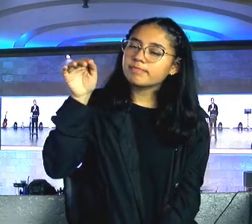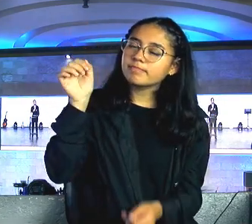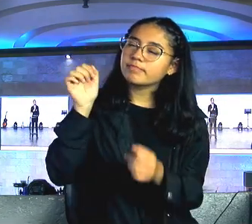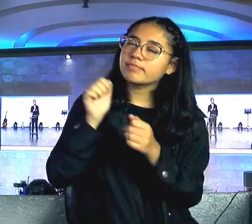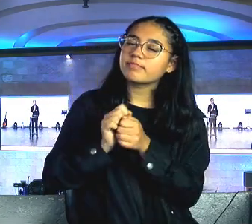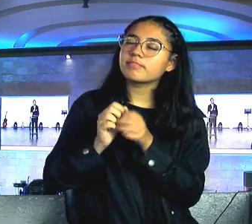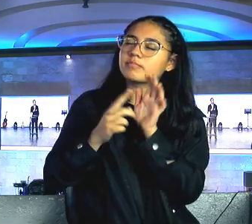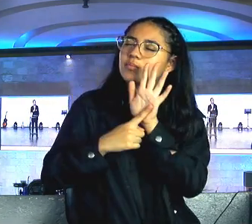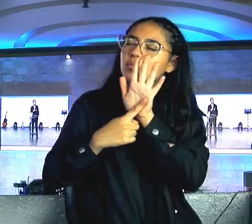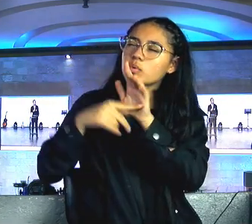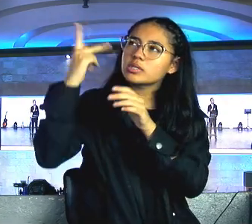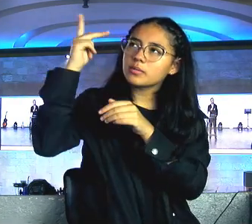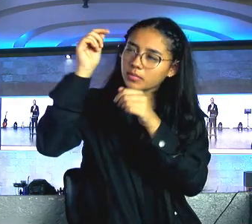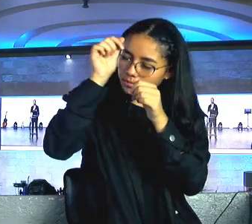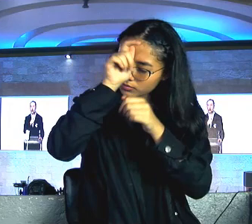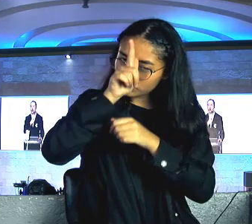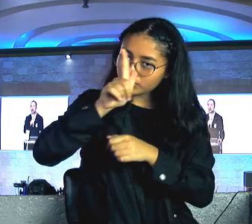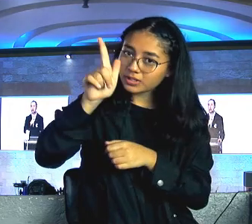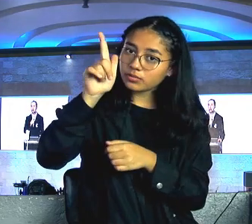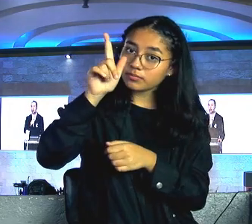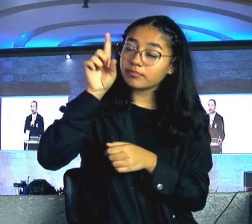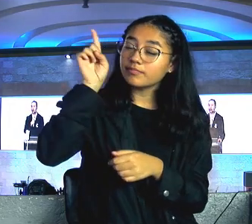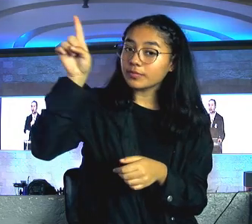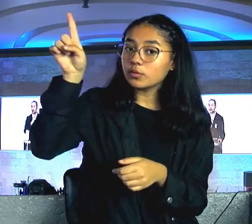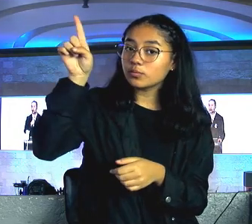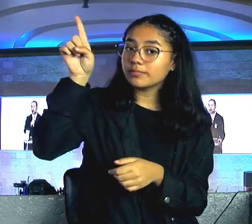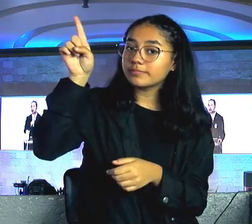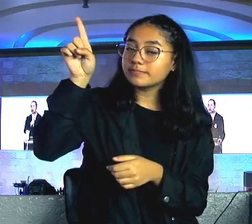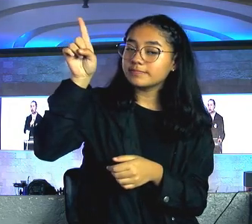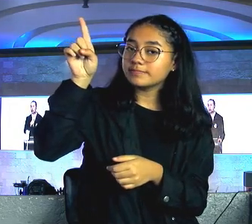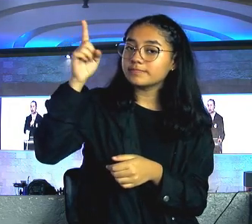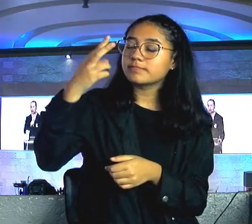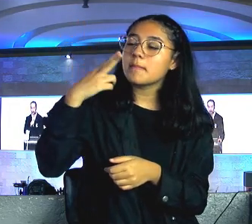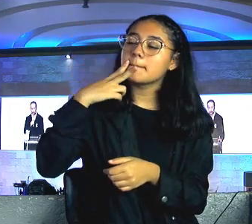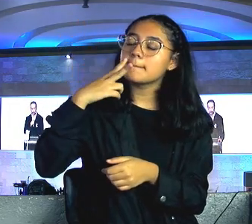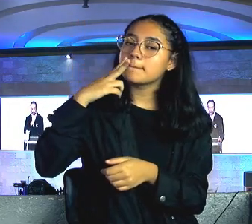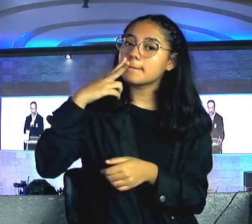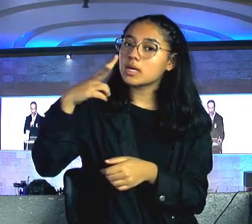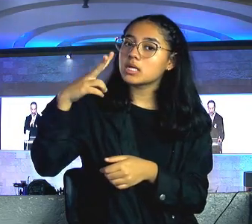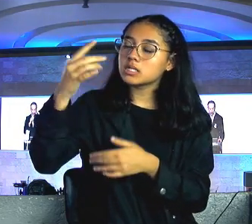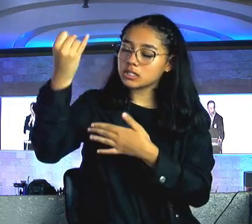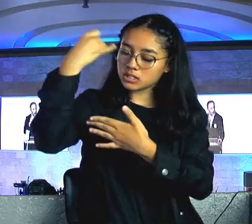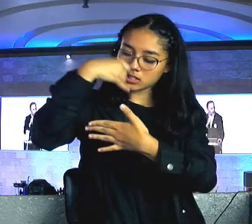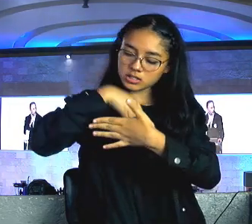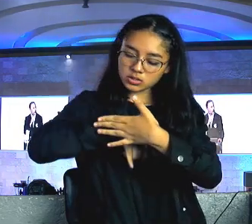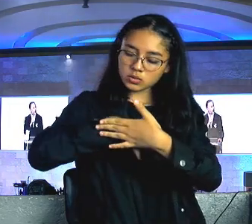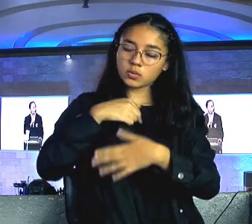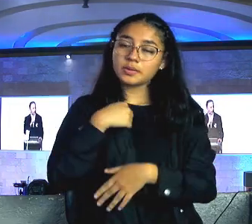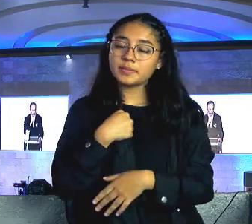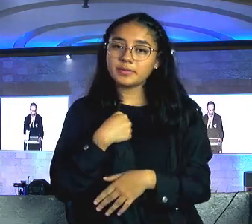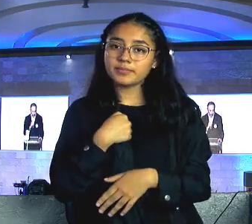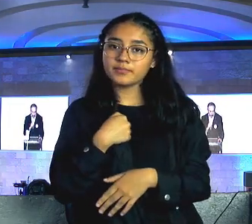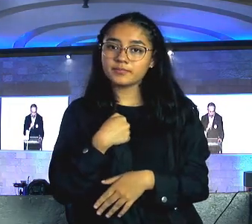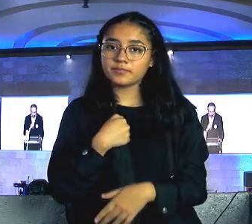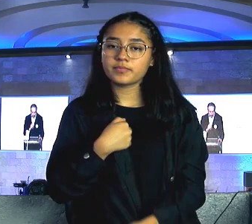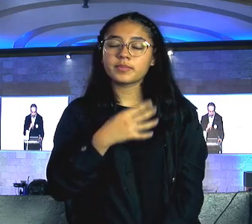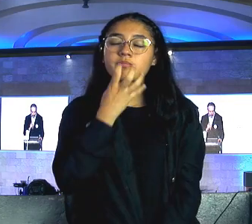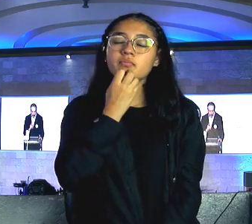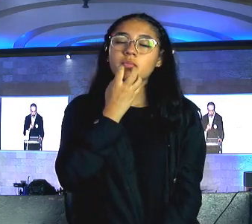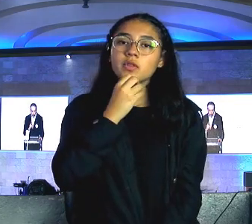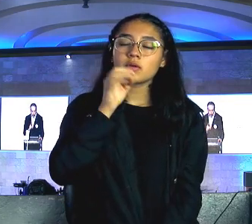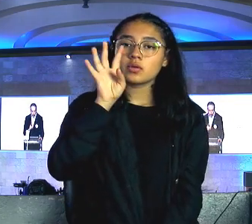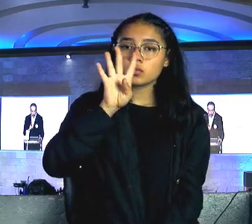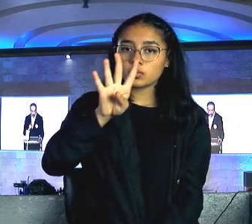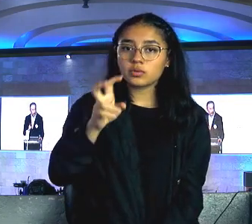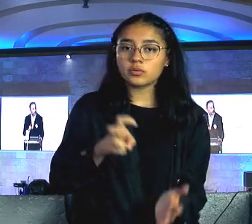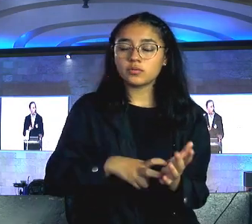espíritu lo que tú ves dentro de mí. Y ve lo que dice Hebreos 4, versículo